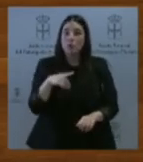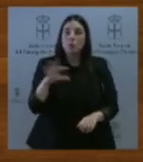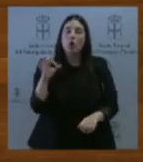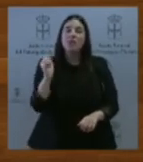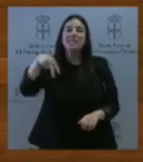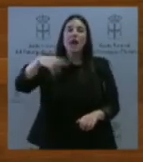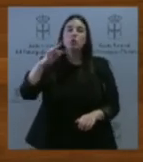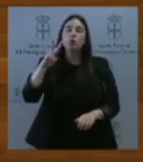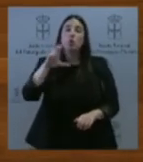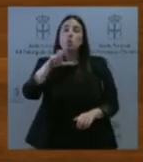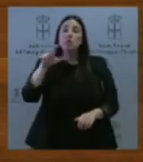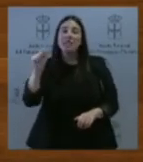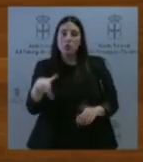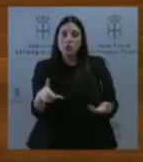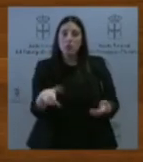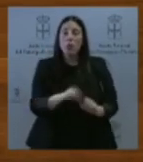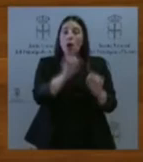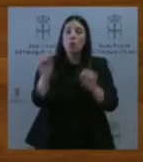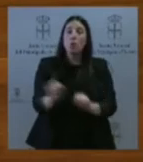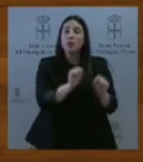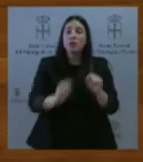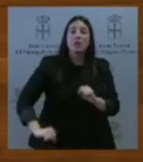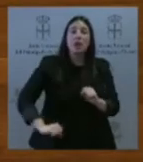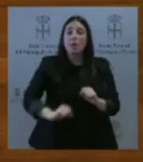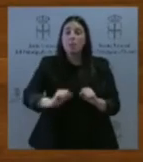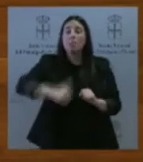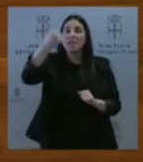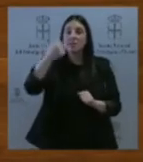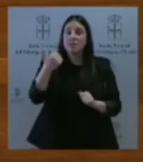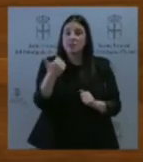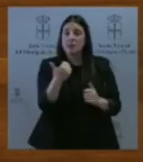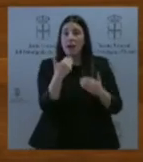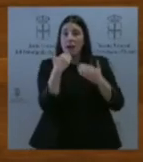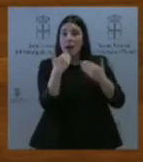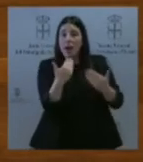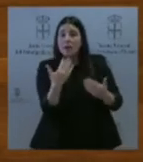Vega que con la paralización del protocolo? ¿Sinceramente lo piensa?